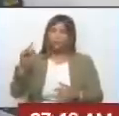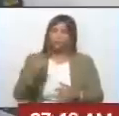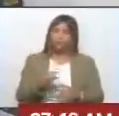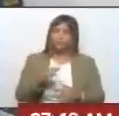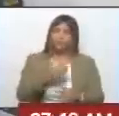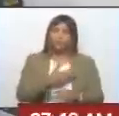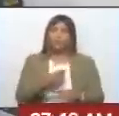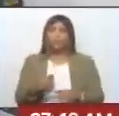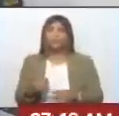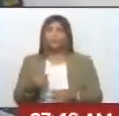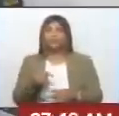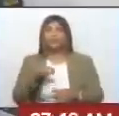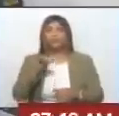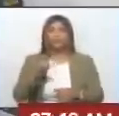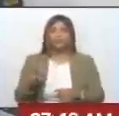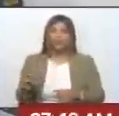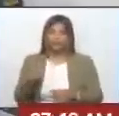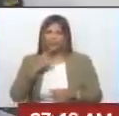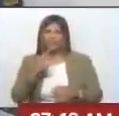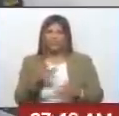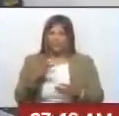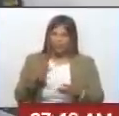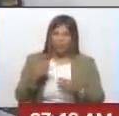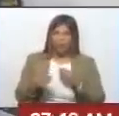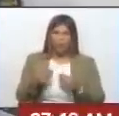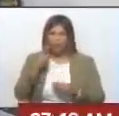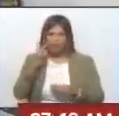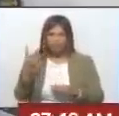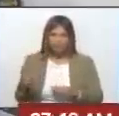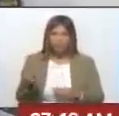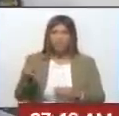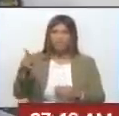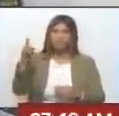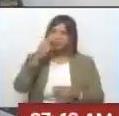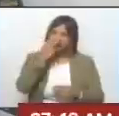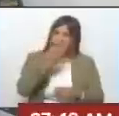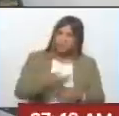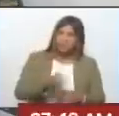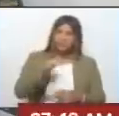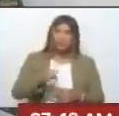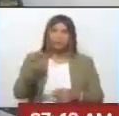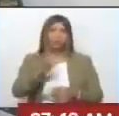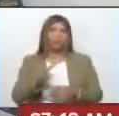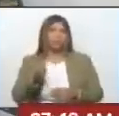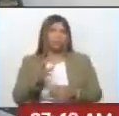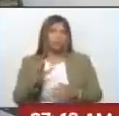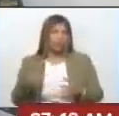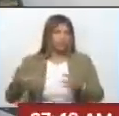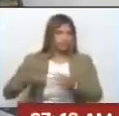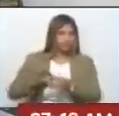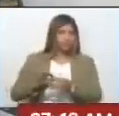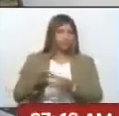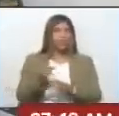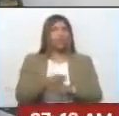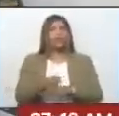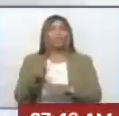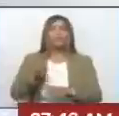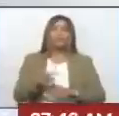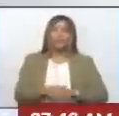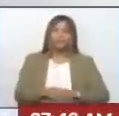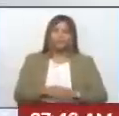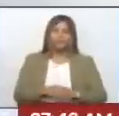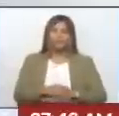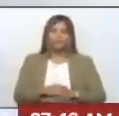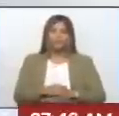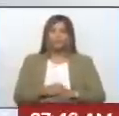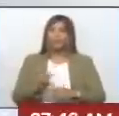presidente de Irán. ¿Qué lectura le da usted a esa visita de este presidente aliado al gobierno venezolano? En